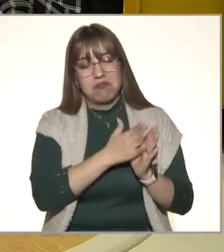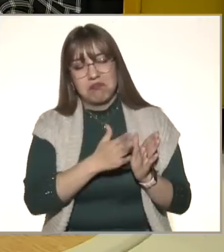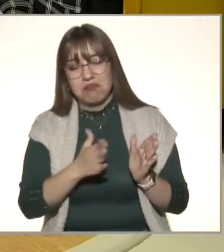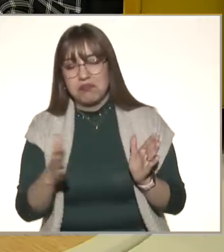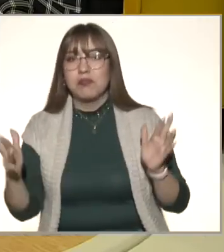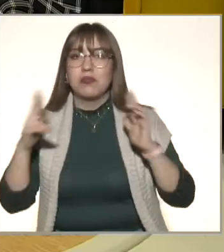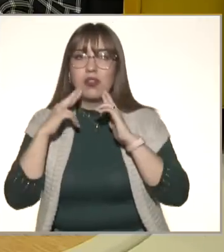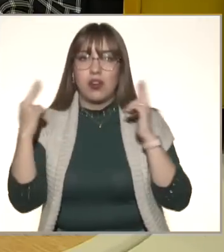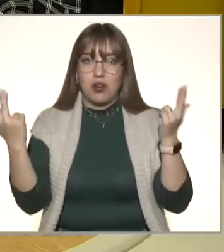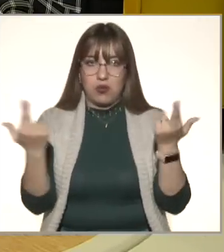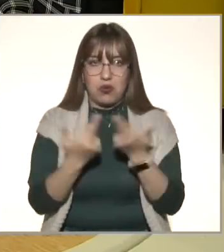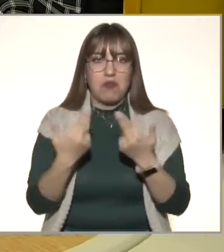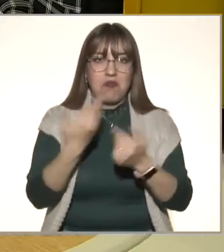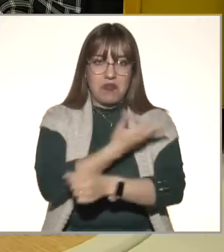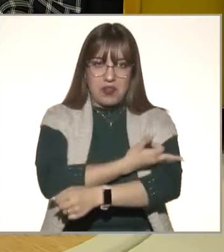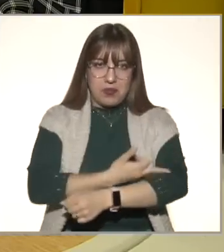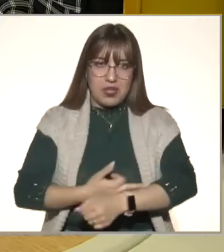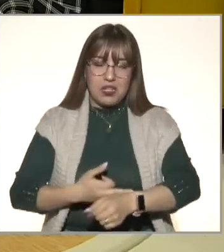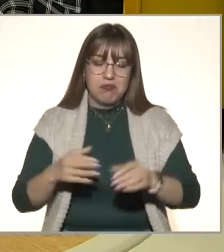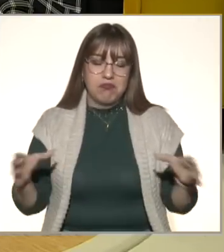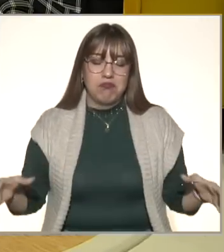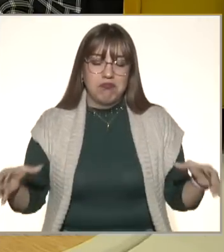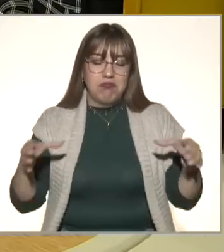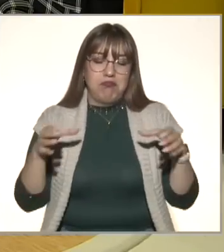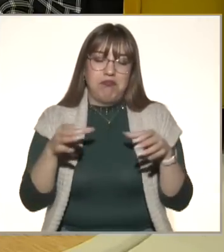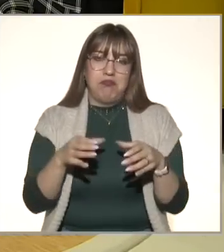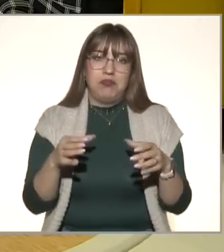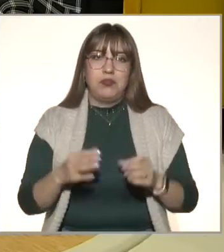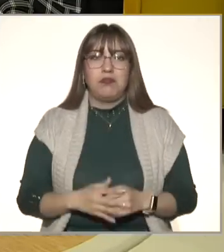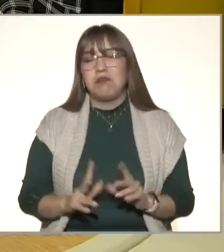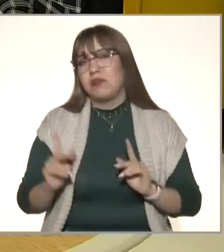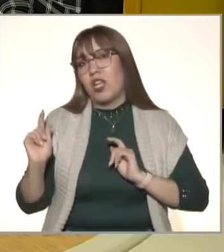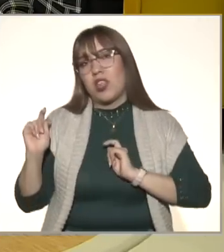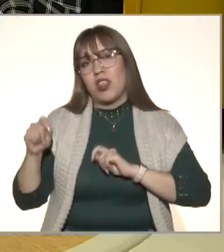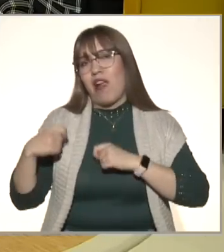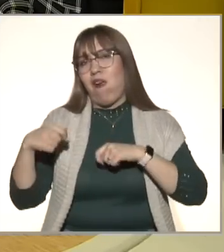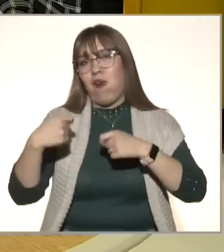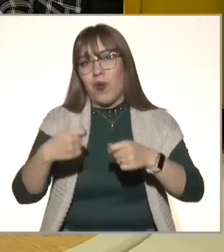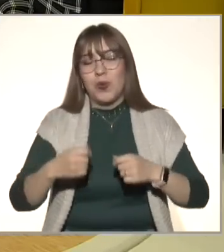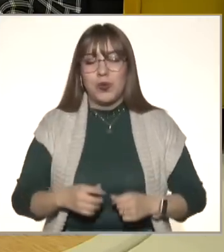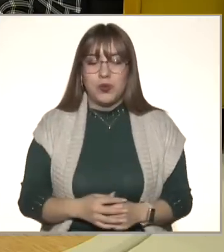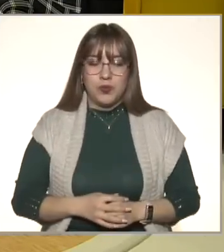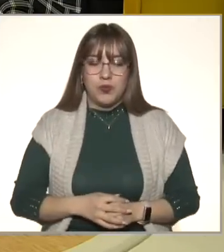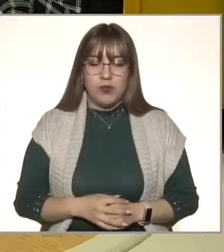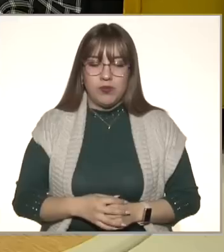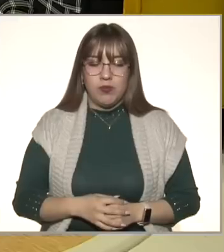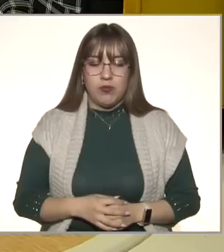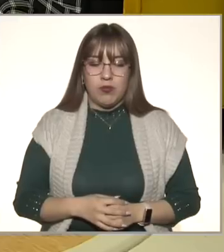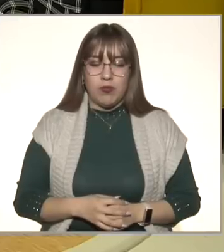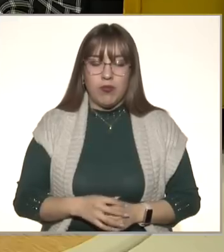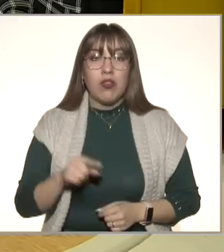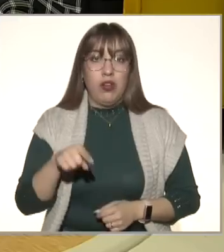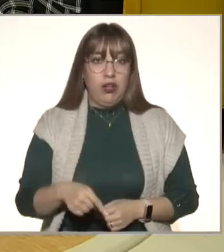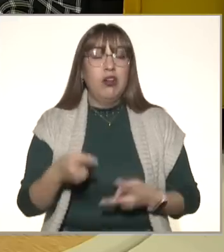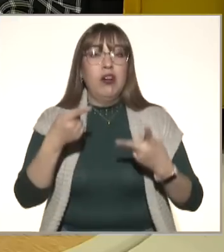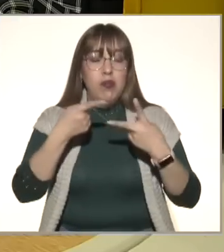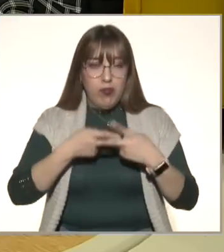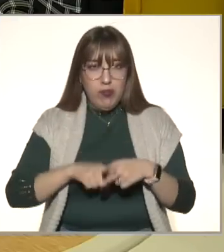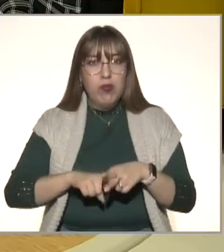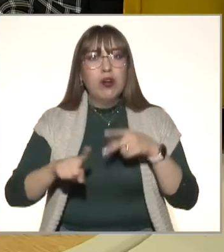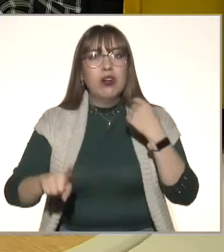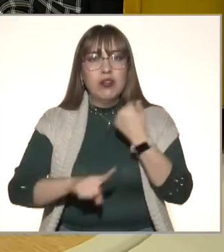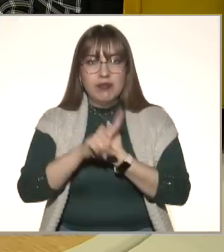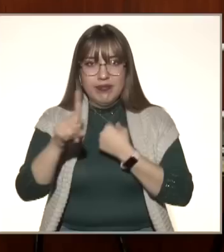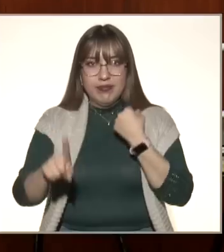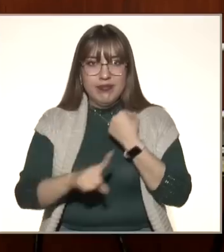familias, que es en la Navidad donde se reúnen por la tradición, y ahí se da el conflicto. Eso no quiere decir